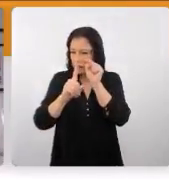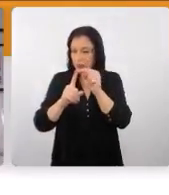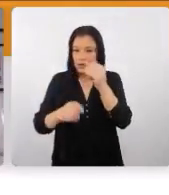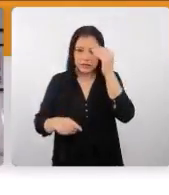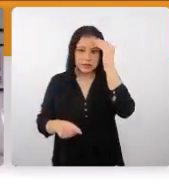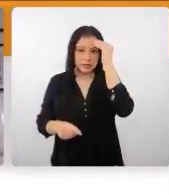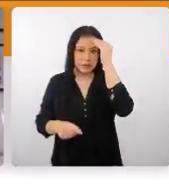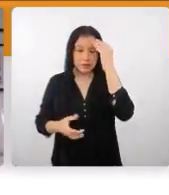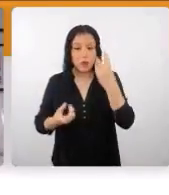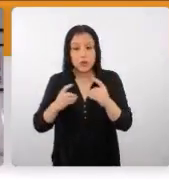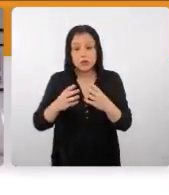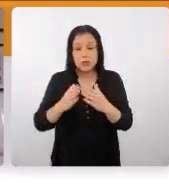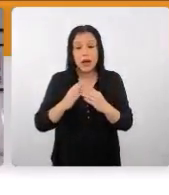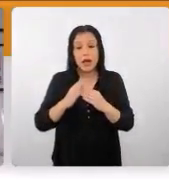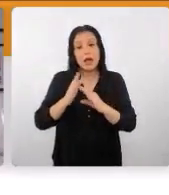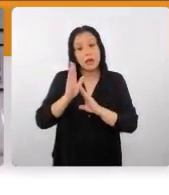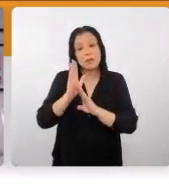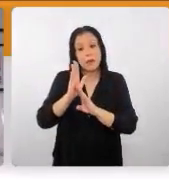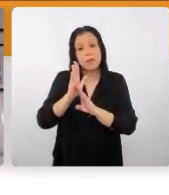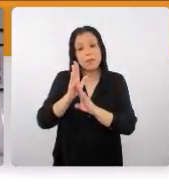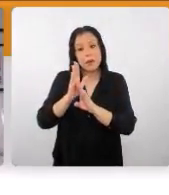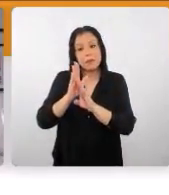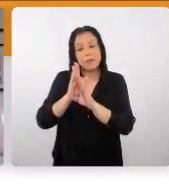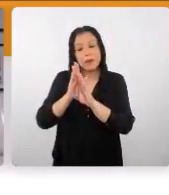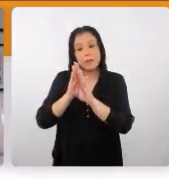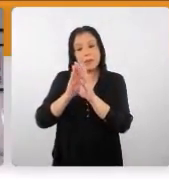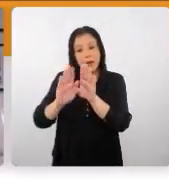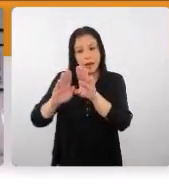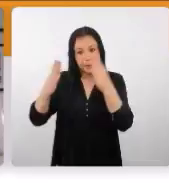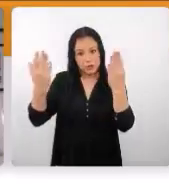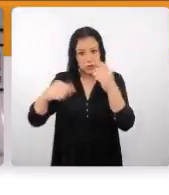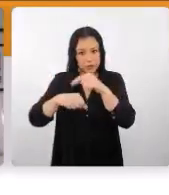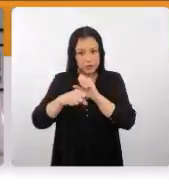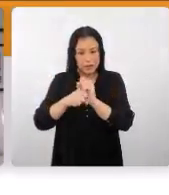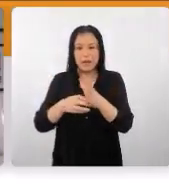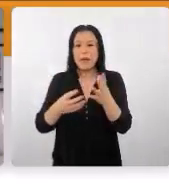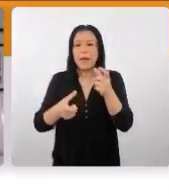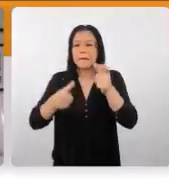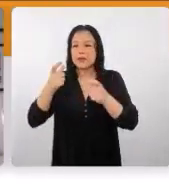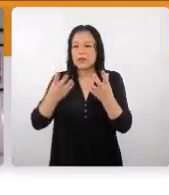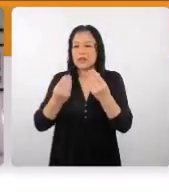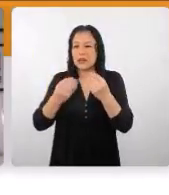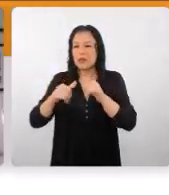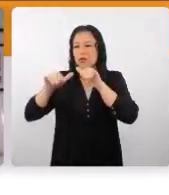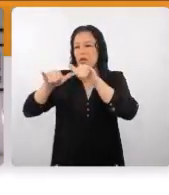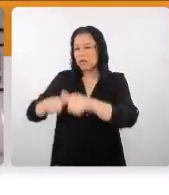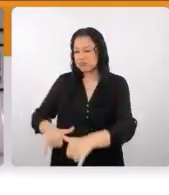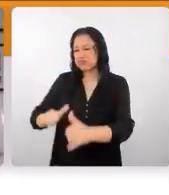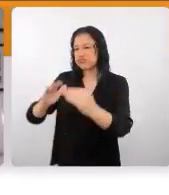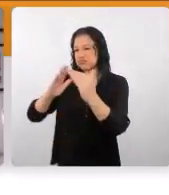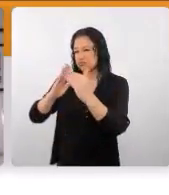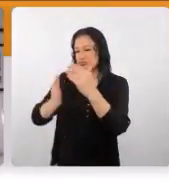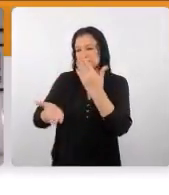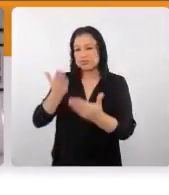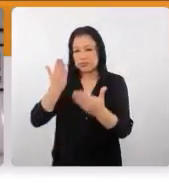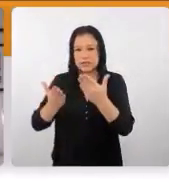vaya evolucionando la pandemia, hay personas que han estado mucho tiempo en casa y probablemente puedan ocurrir estos viajes de última